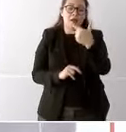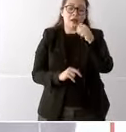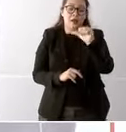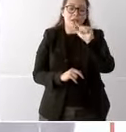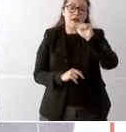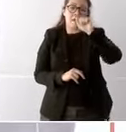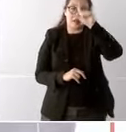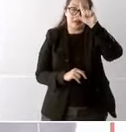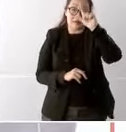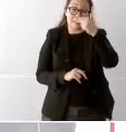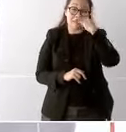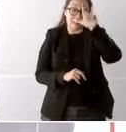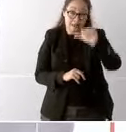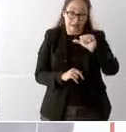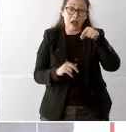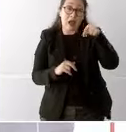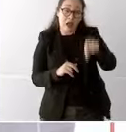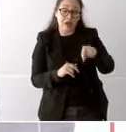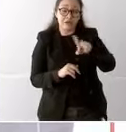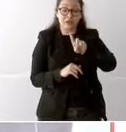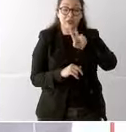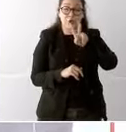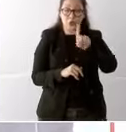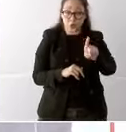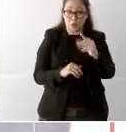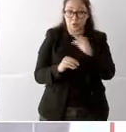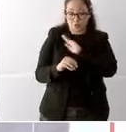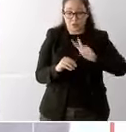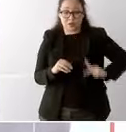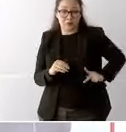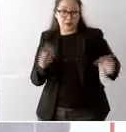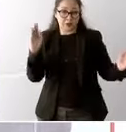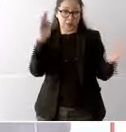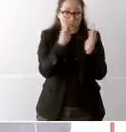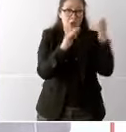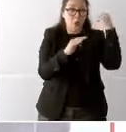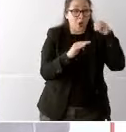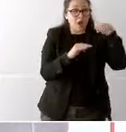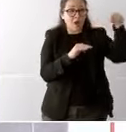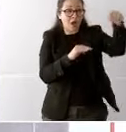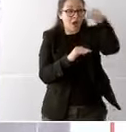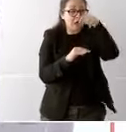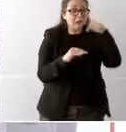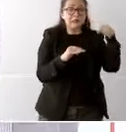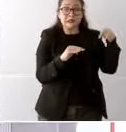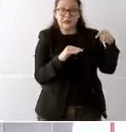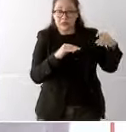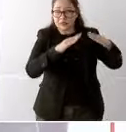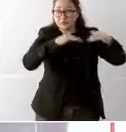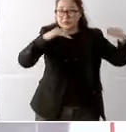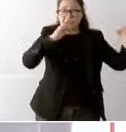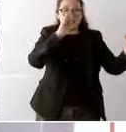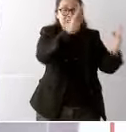se afectaron 31 municipios de la costa de Oaxaca. ¿Saben en cuánto